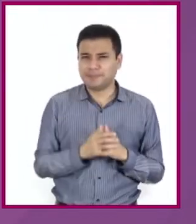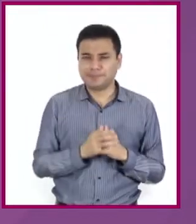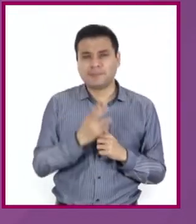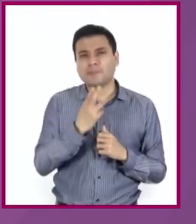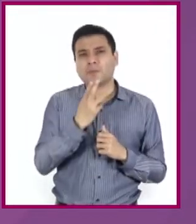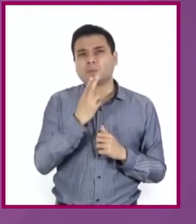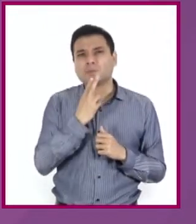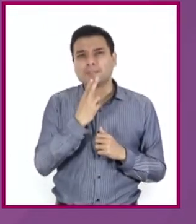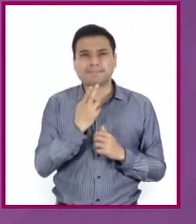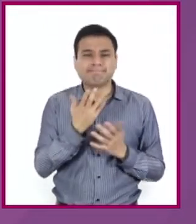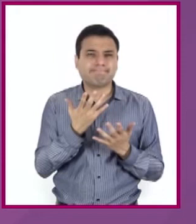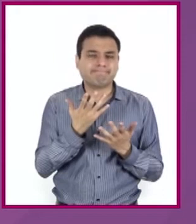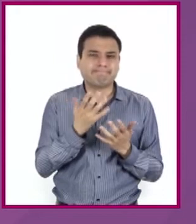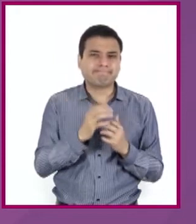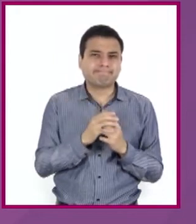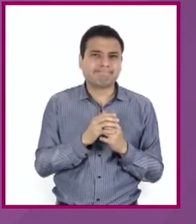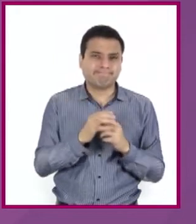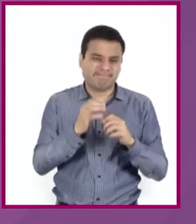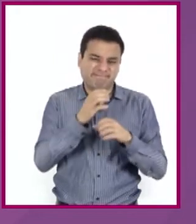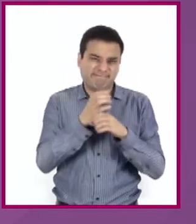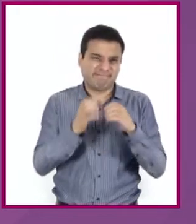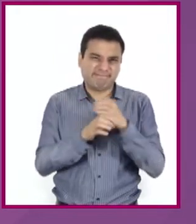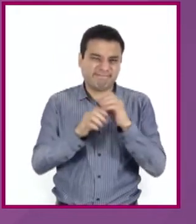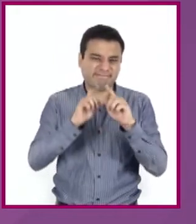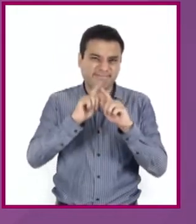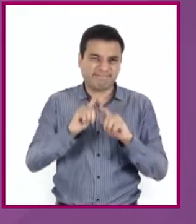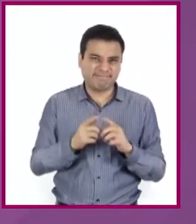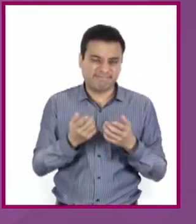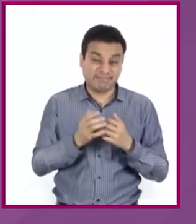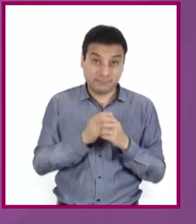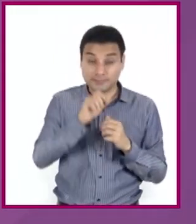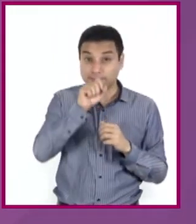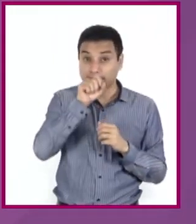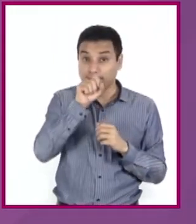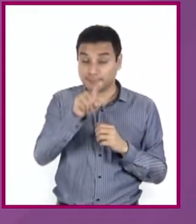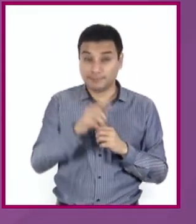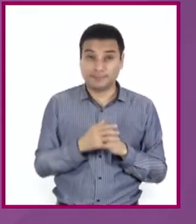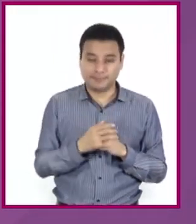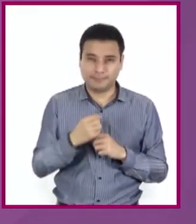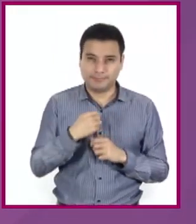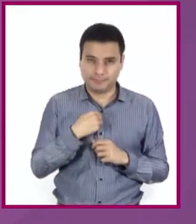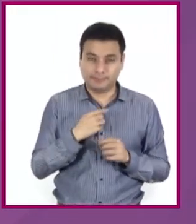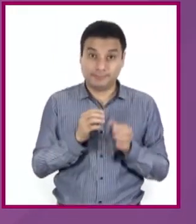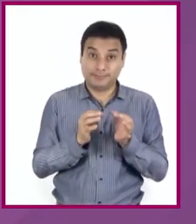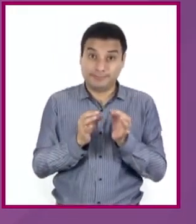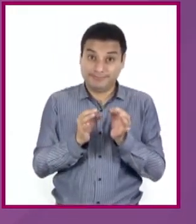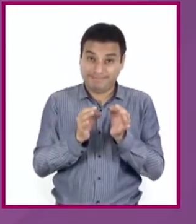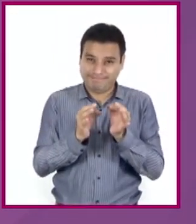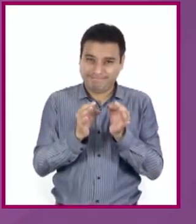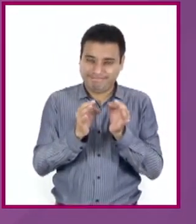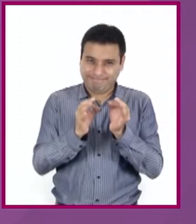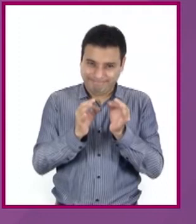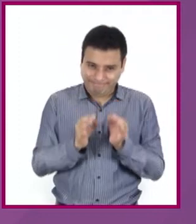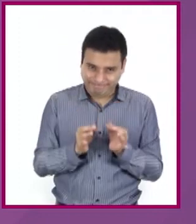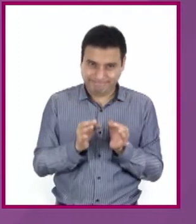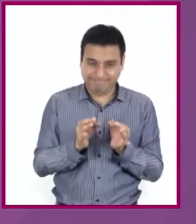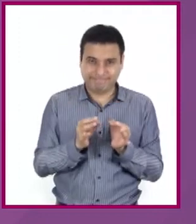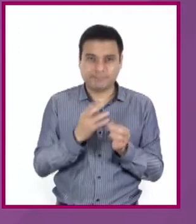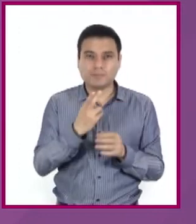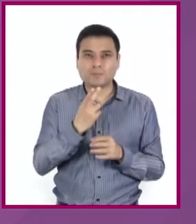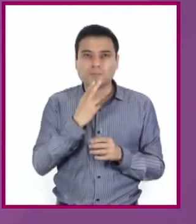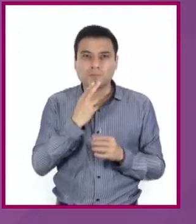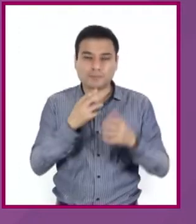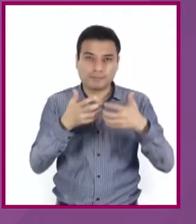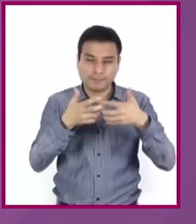las precauciones que hay que tomar en aterrizar de manera correcta los equipos que se manejan, como los transformadores, que es